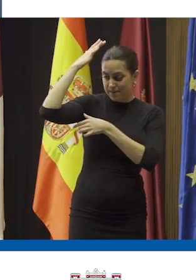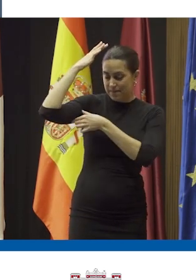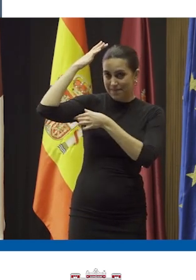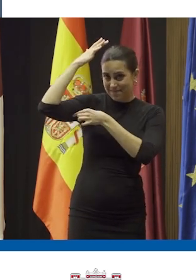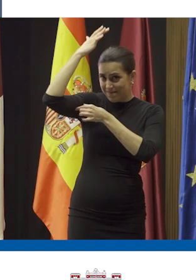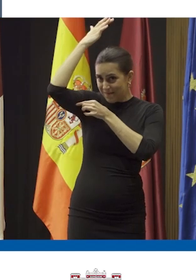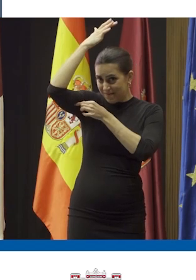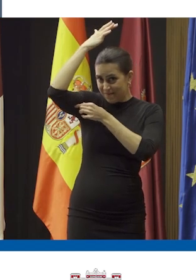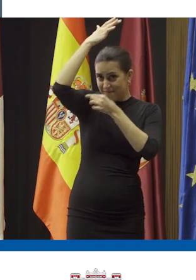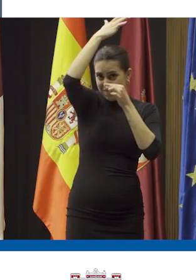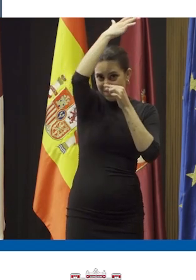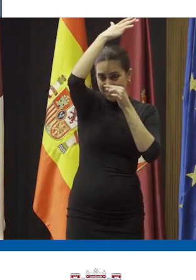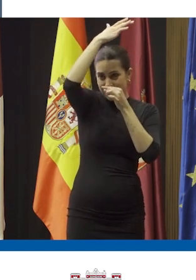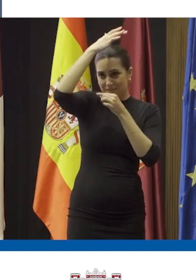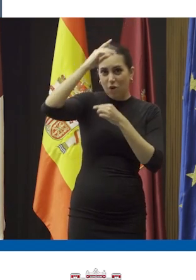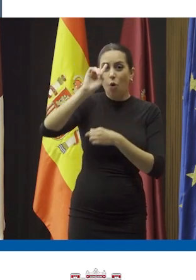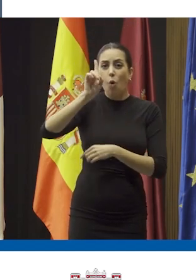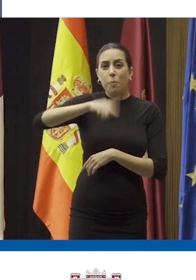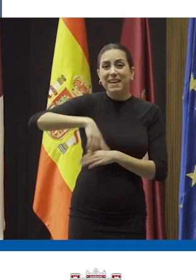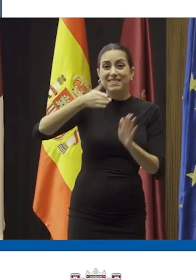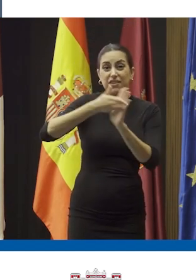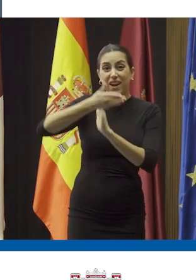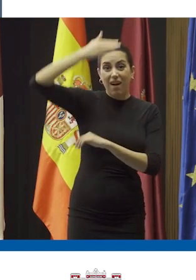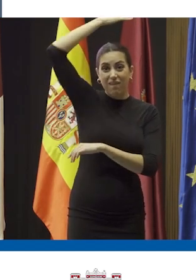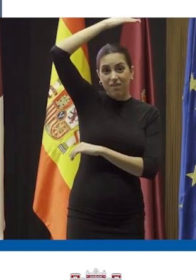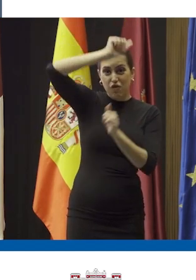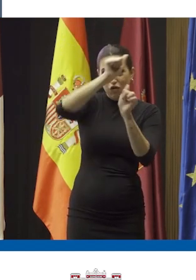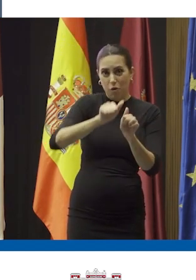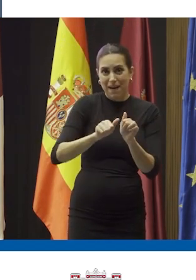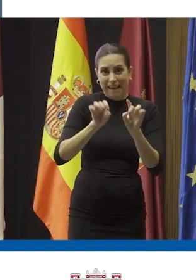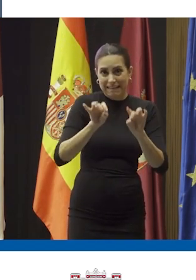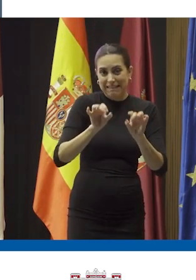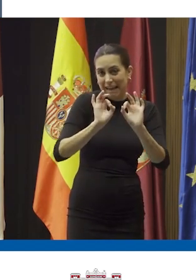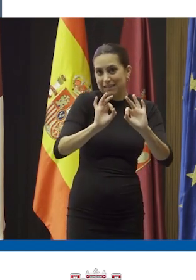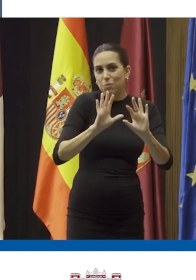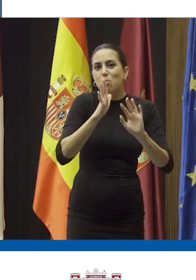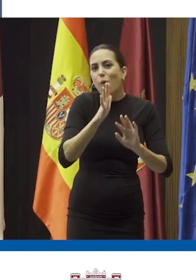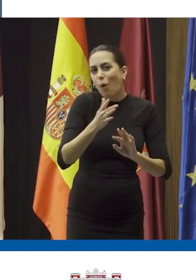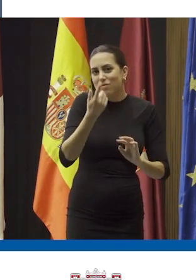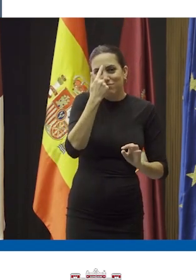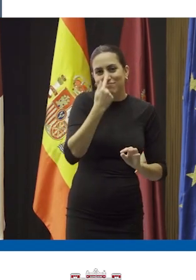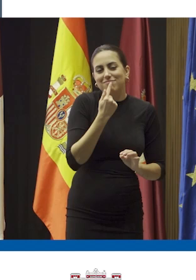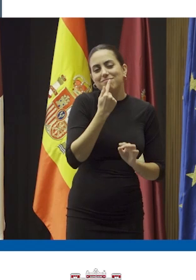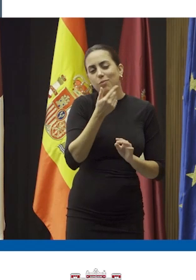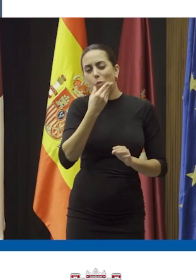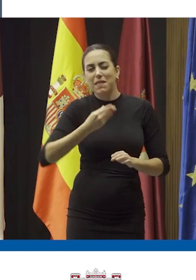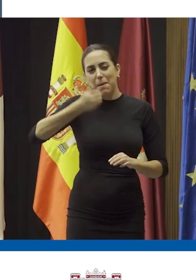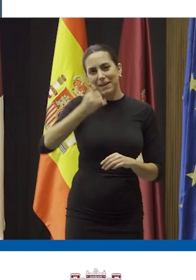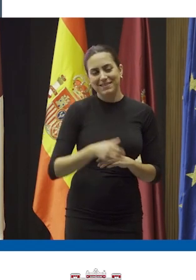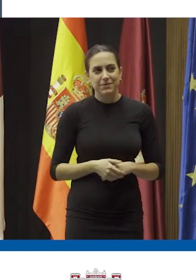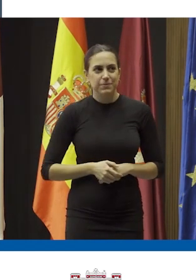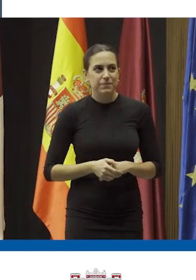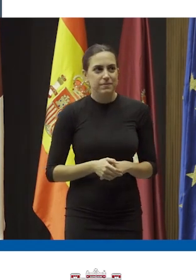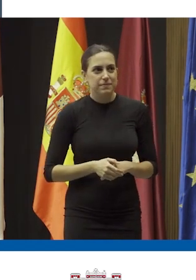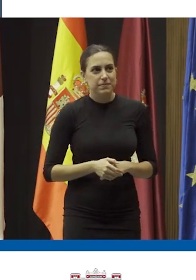injerto. Un mes con el brazo en alto, pero por motivos rinoplásticos, no otros. Bueno, pues esto